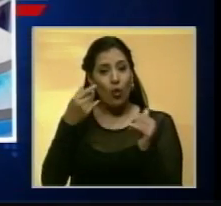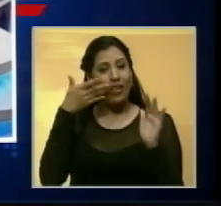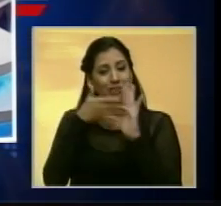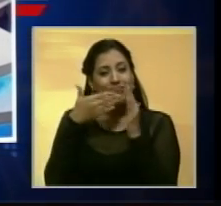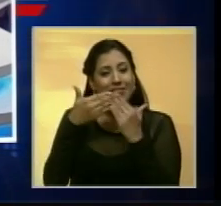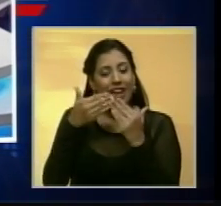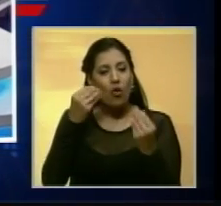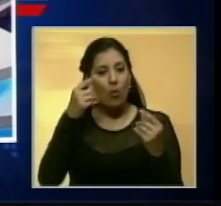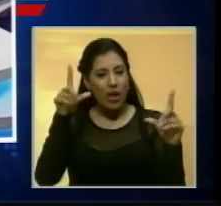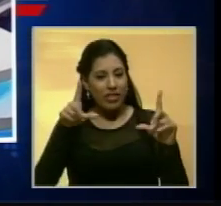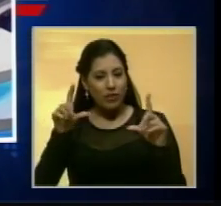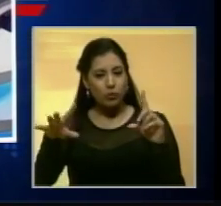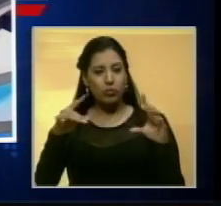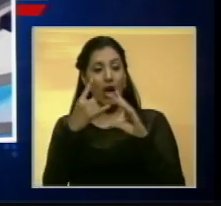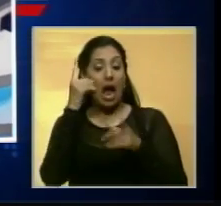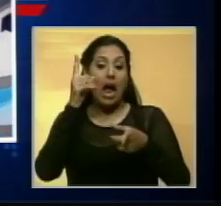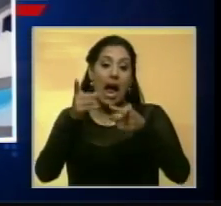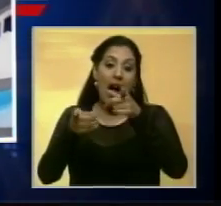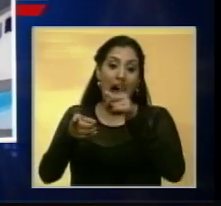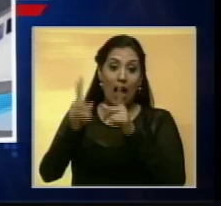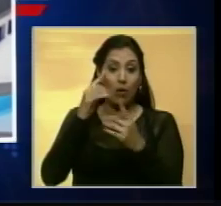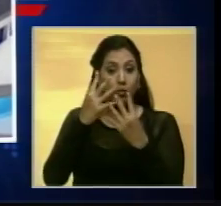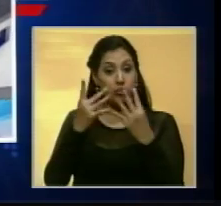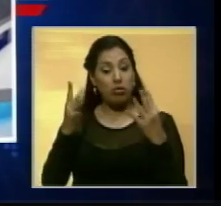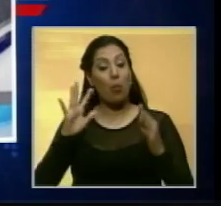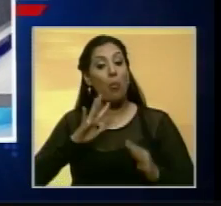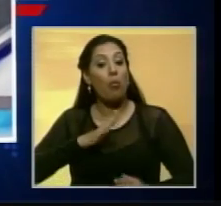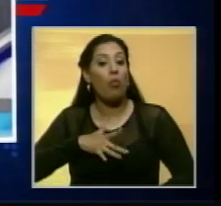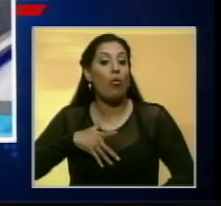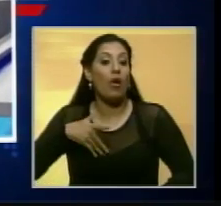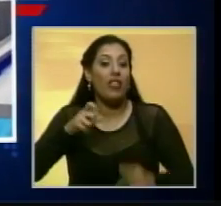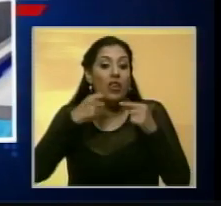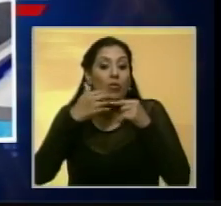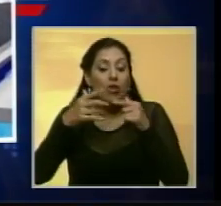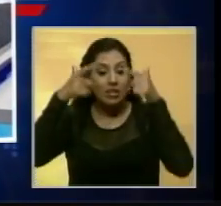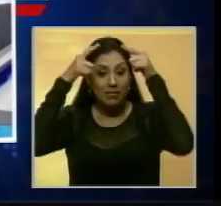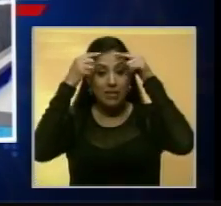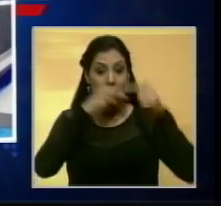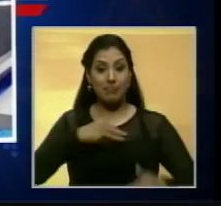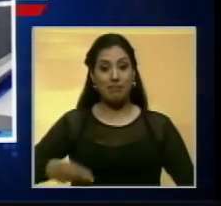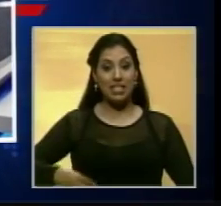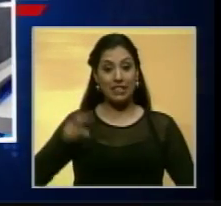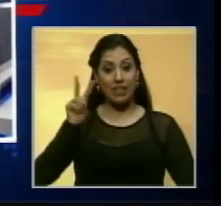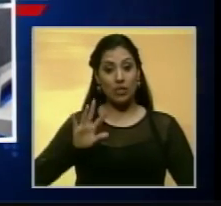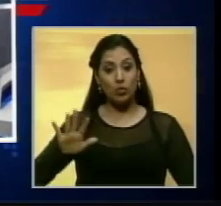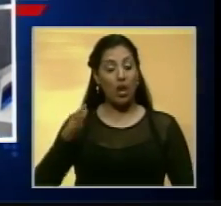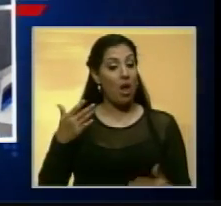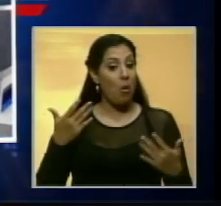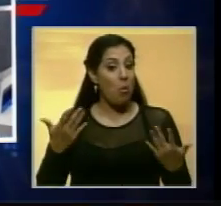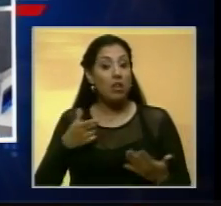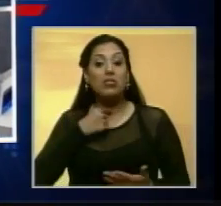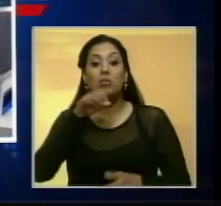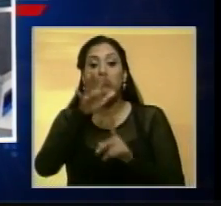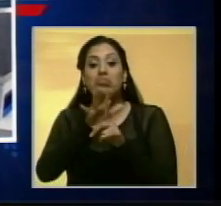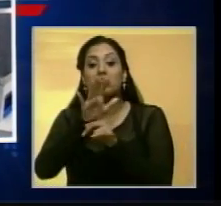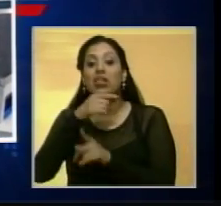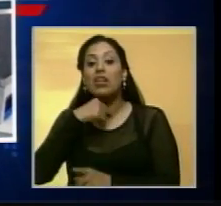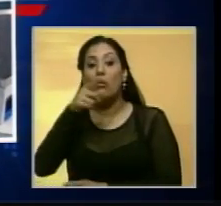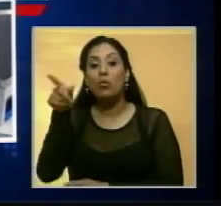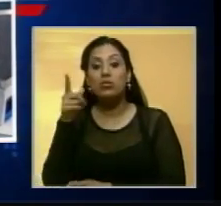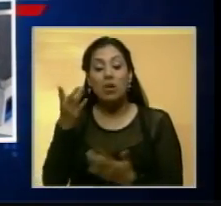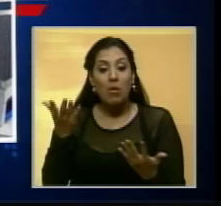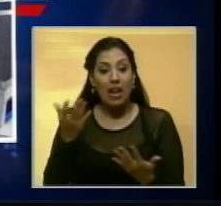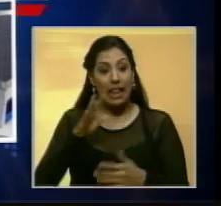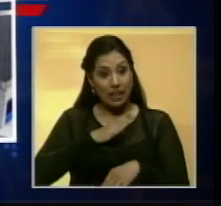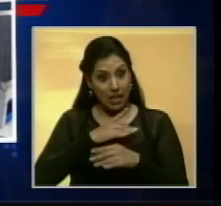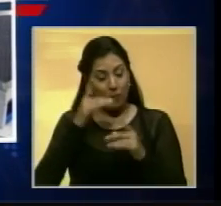de cerca, porque alguna de estas chicas puede ser la próxima Miss Venezuela. ¿Cuál es la favorita de ustedes? Tienen